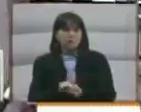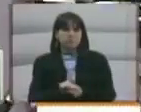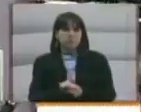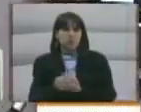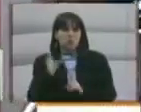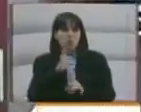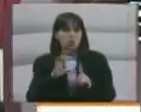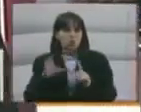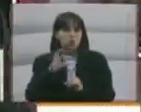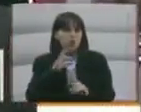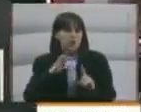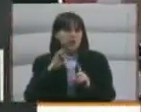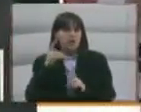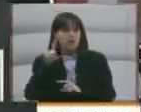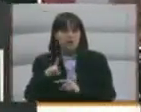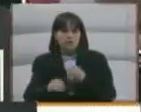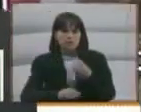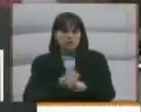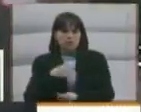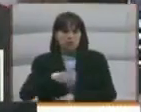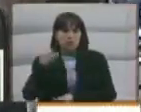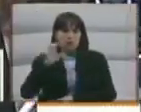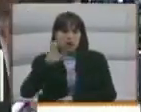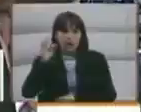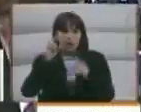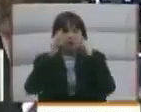esta semana en Caracas, y es la Feria